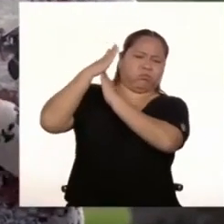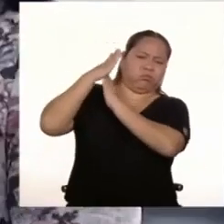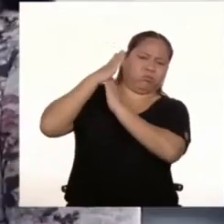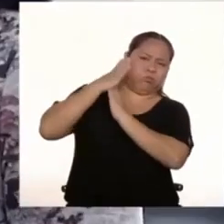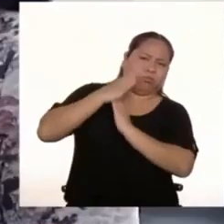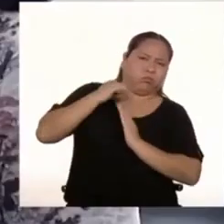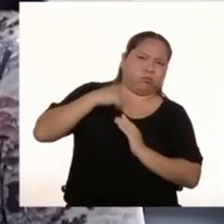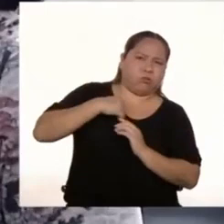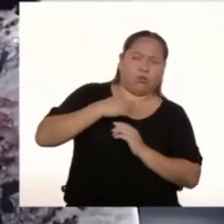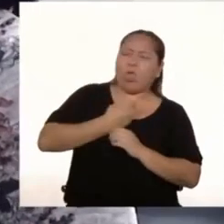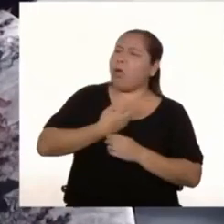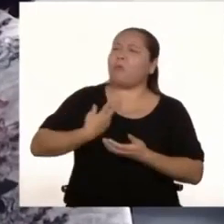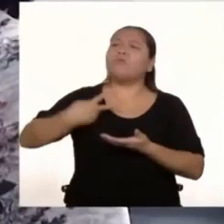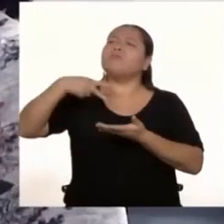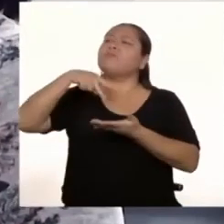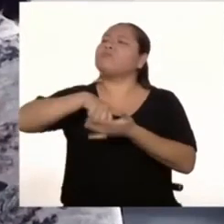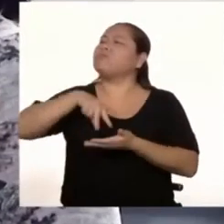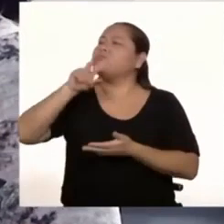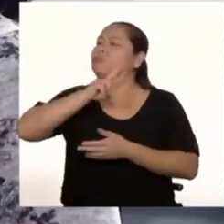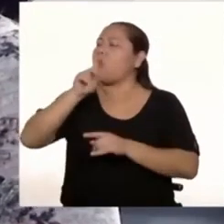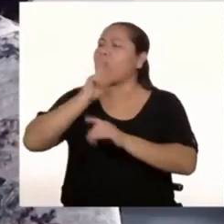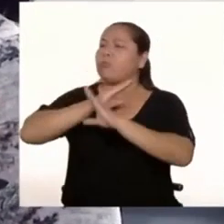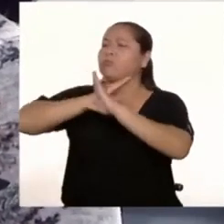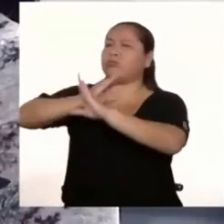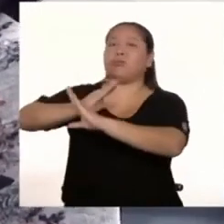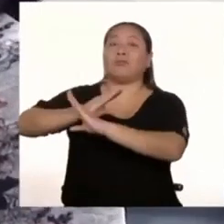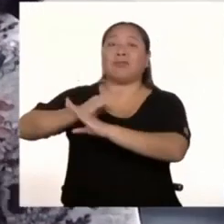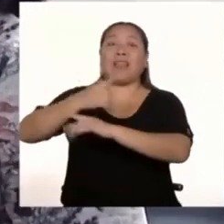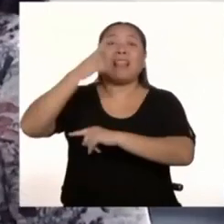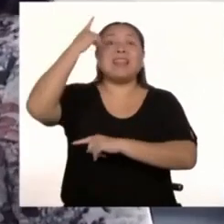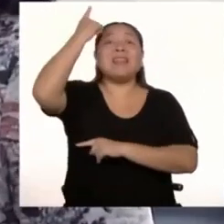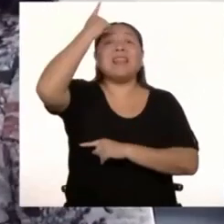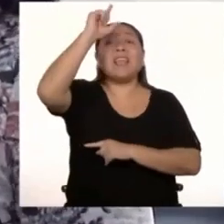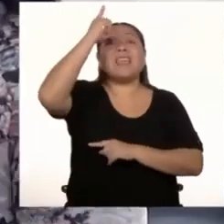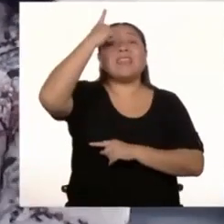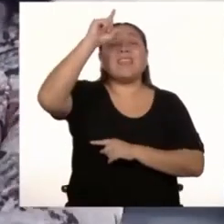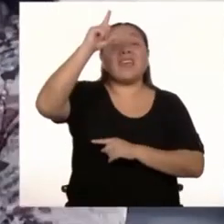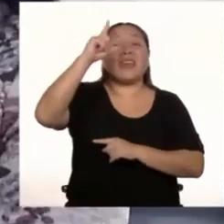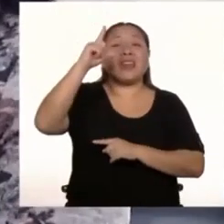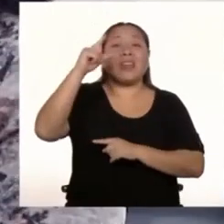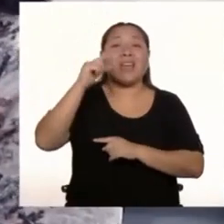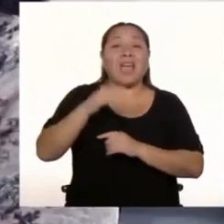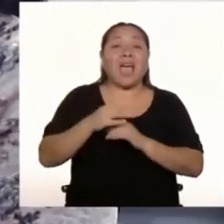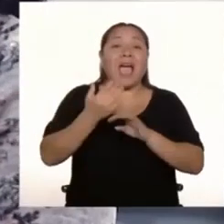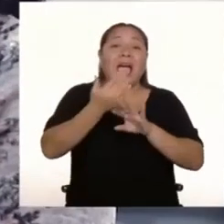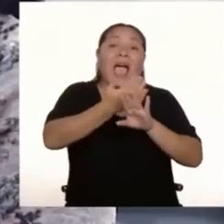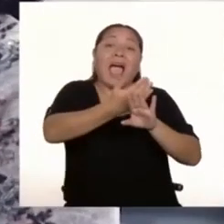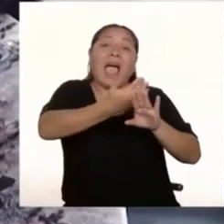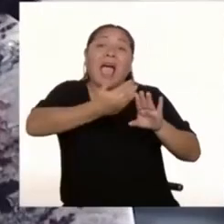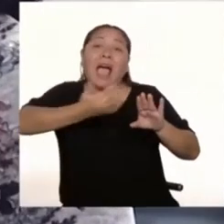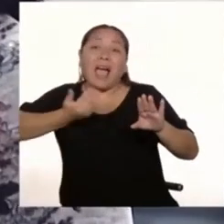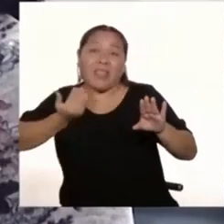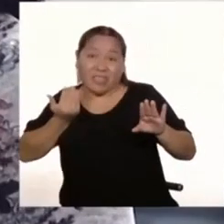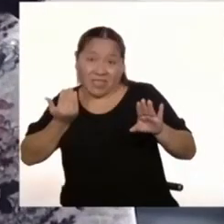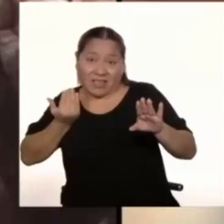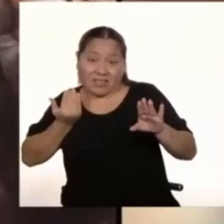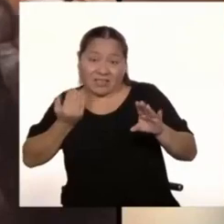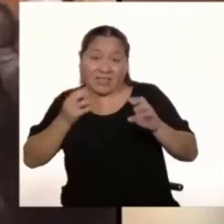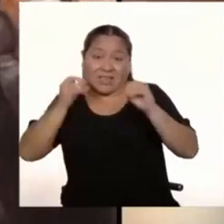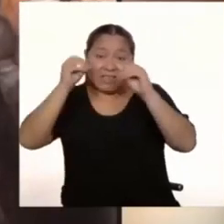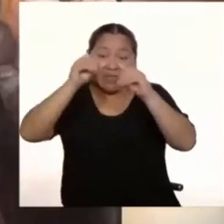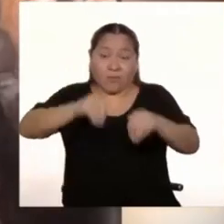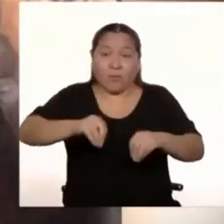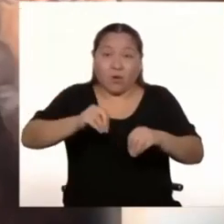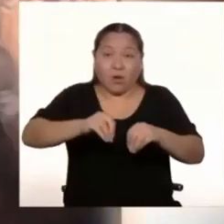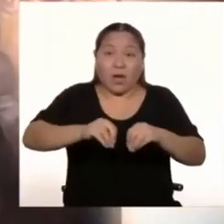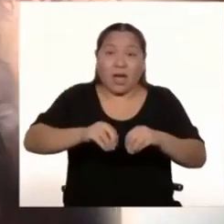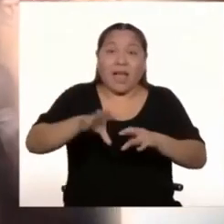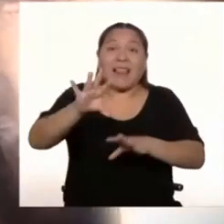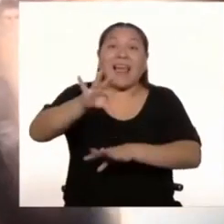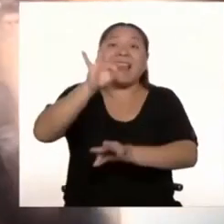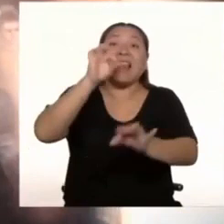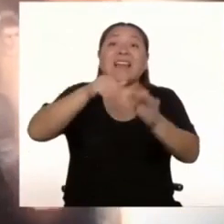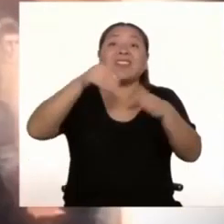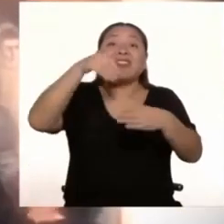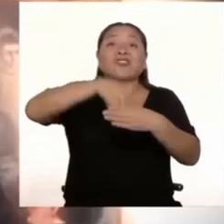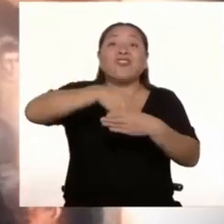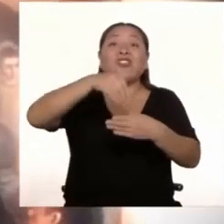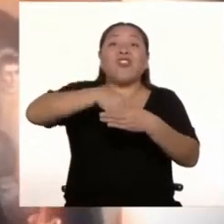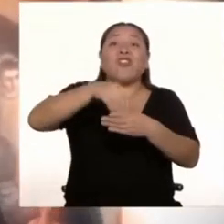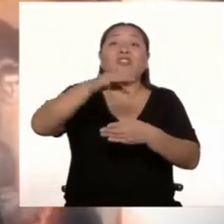o han liderado algún movimiento previo a la formalización de la fundación de la República.